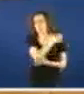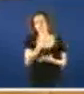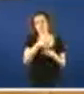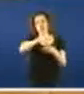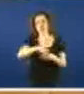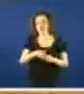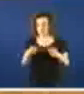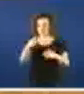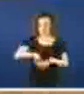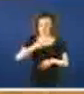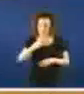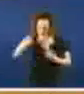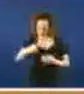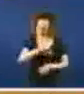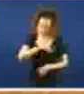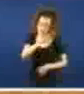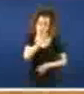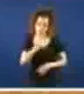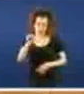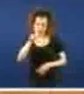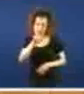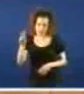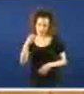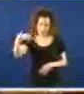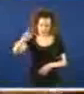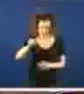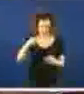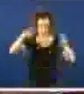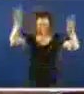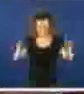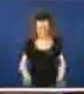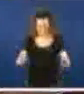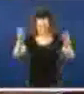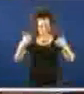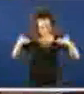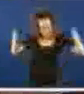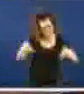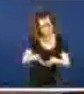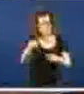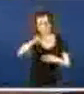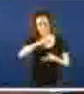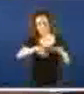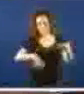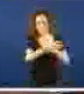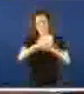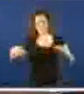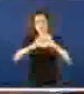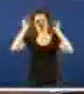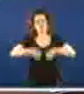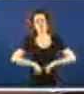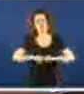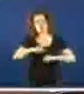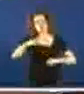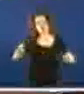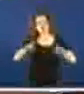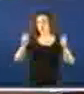a cuestión. E entre outras cousas direille que o calendario foi aprobado na Xunta de Portavoces por todos os portavoces